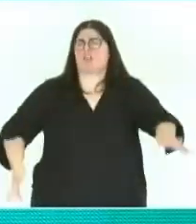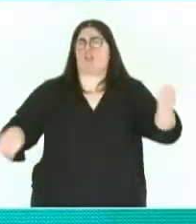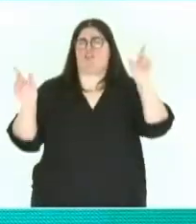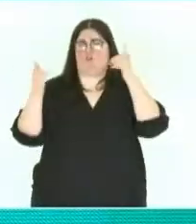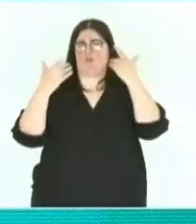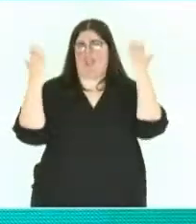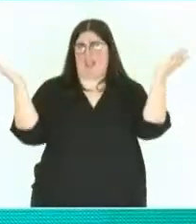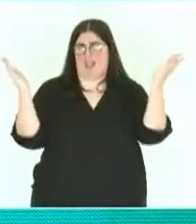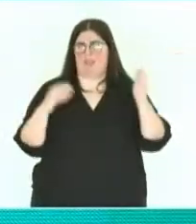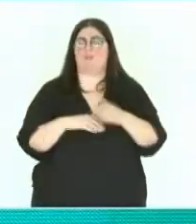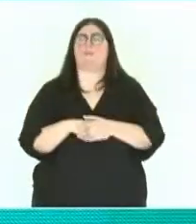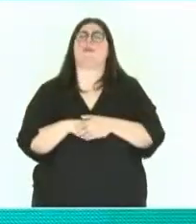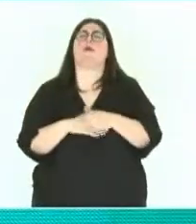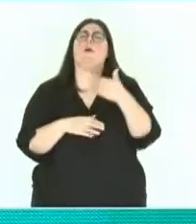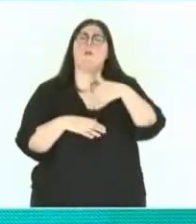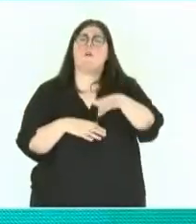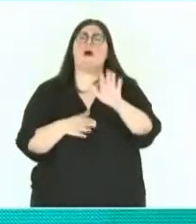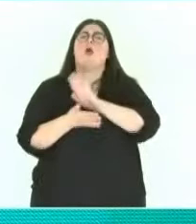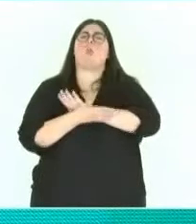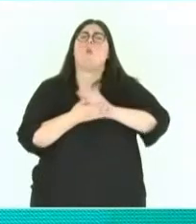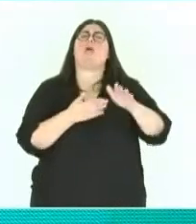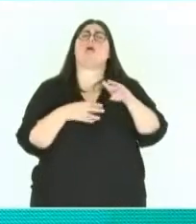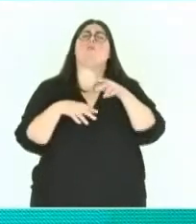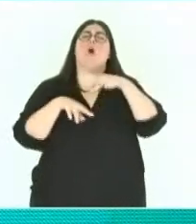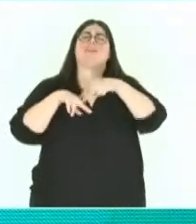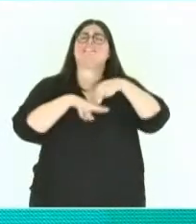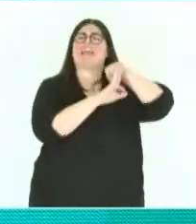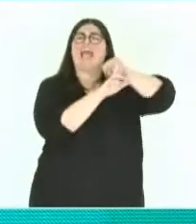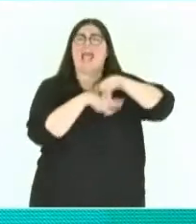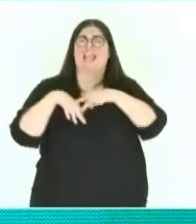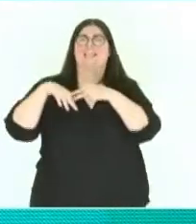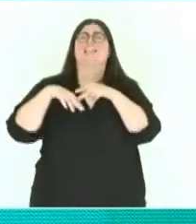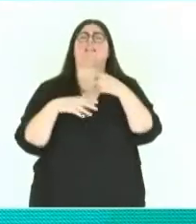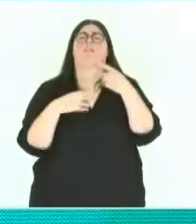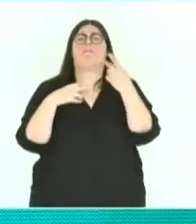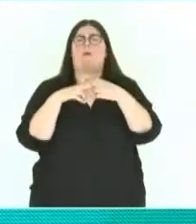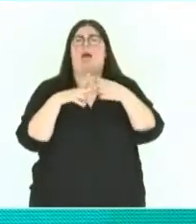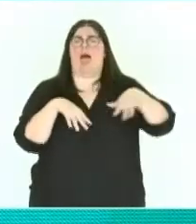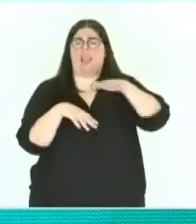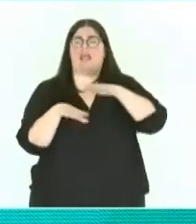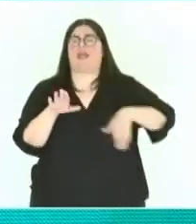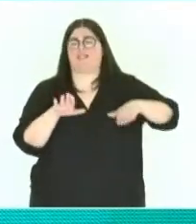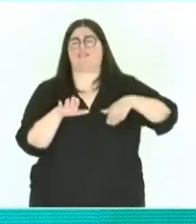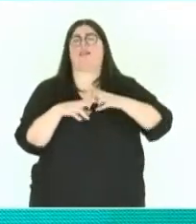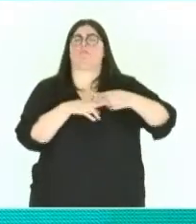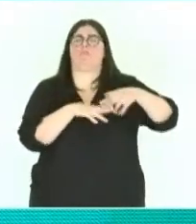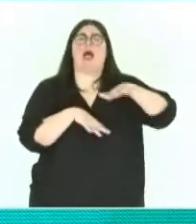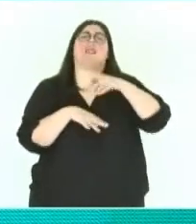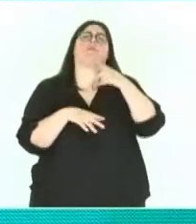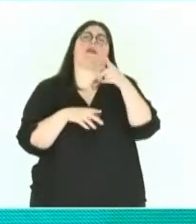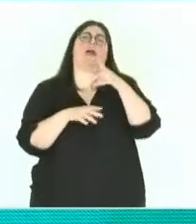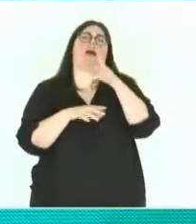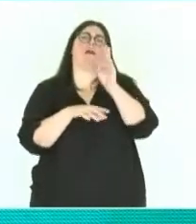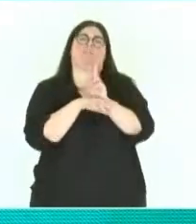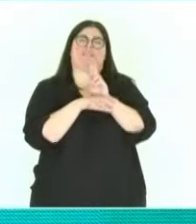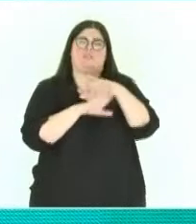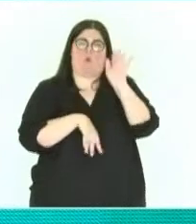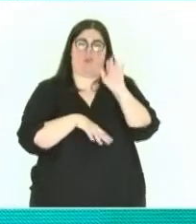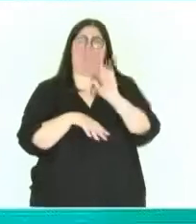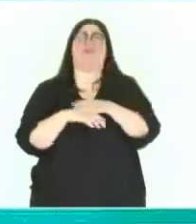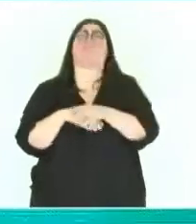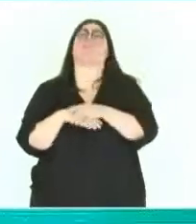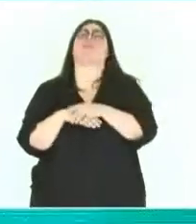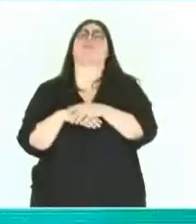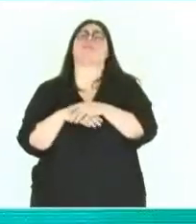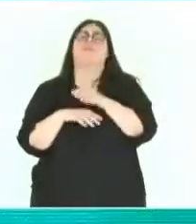vamos a crear un nuevo skatepark para que los vecinos puedan disfrutar de este deporte de una forma más segura vamos a potenciar la cultura